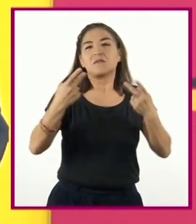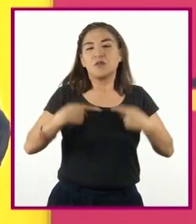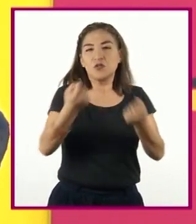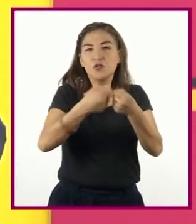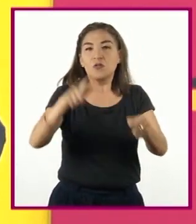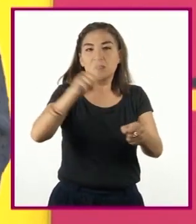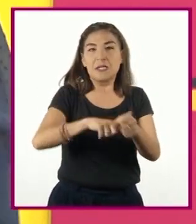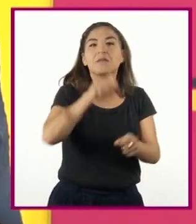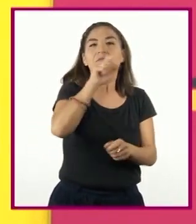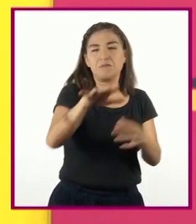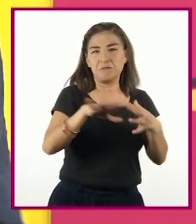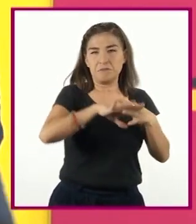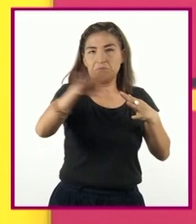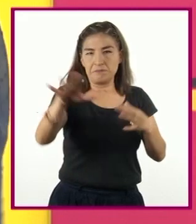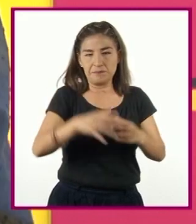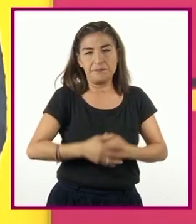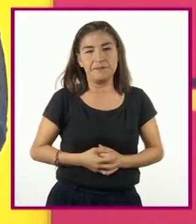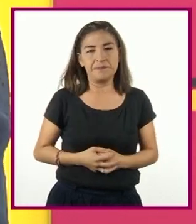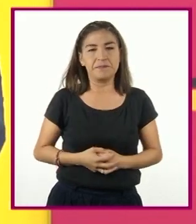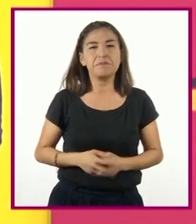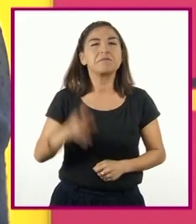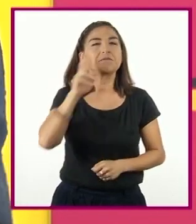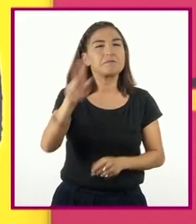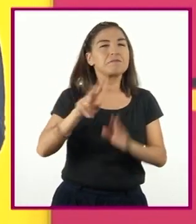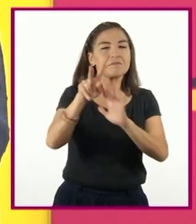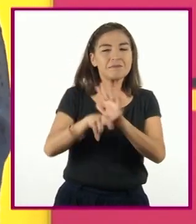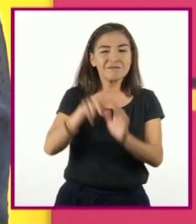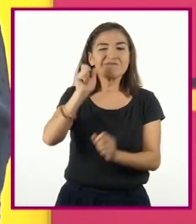migración. Veamos y escuchemos el siguiente video que nos explica qué es